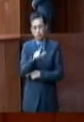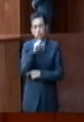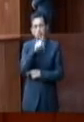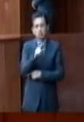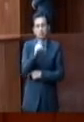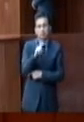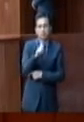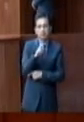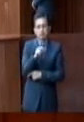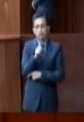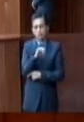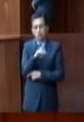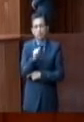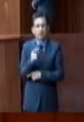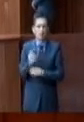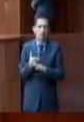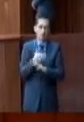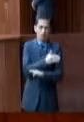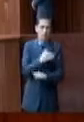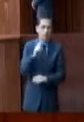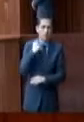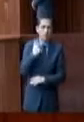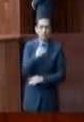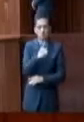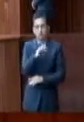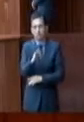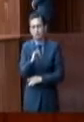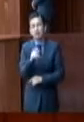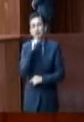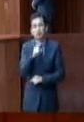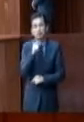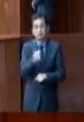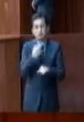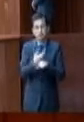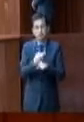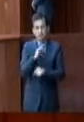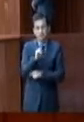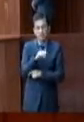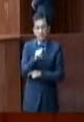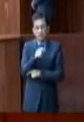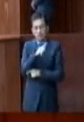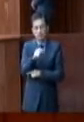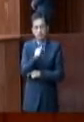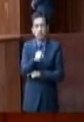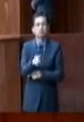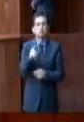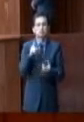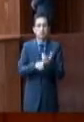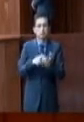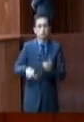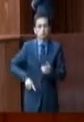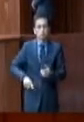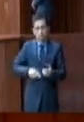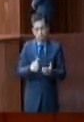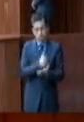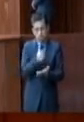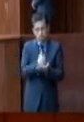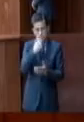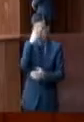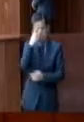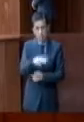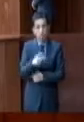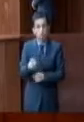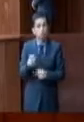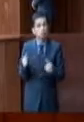tesorería del entonces distrito federal y la secretaría de finanzas todas pertenecientes al gobierno de la ciudad de mexico